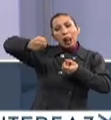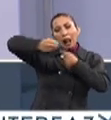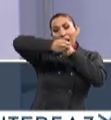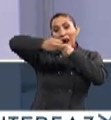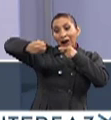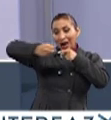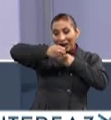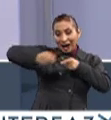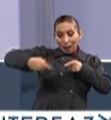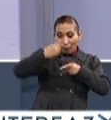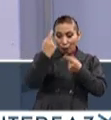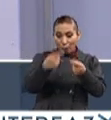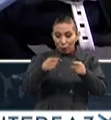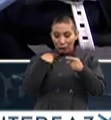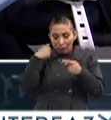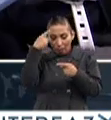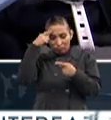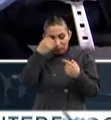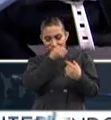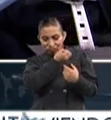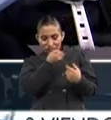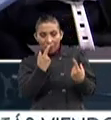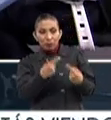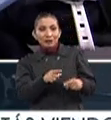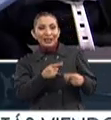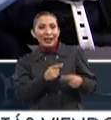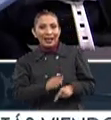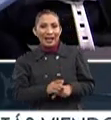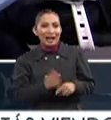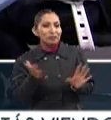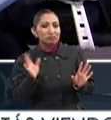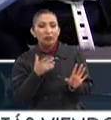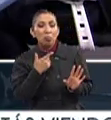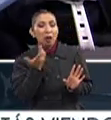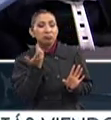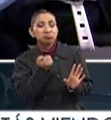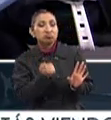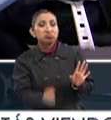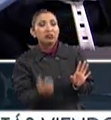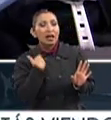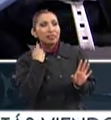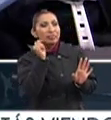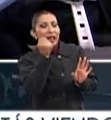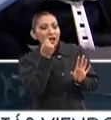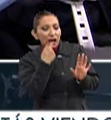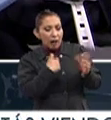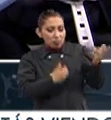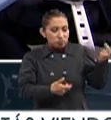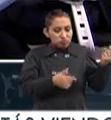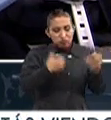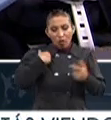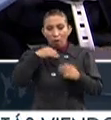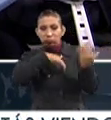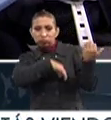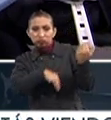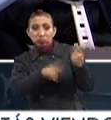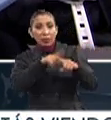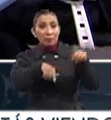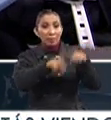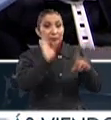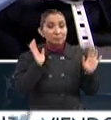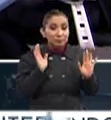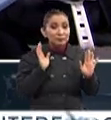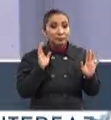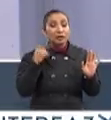llegar a ese nivel de elocuencia en la música, claro, simplemente dominando la técnica del instrumento. Sin embargo, también